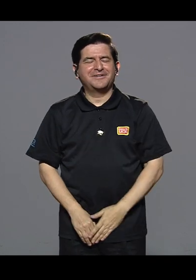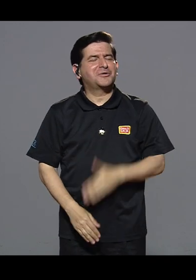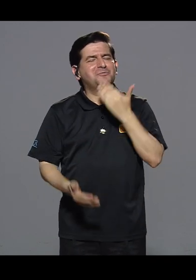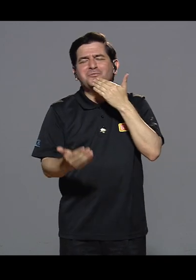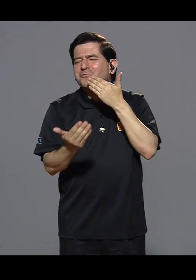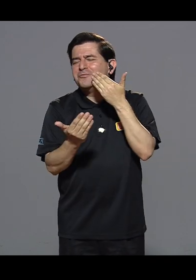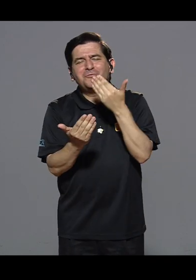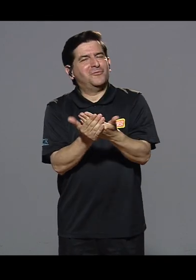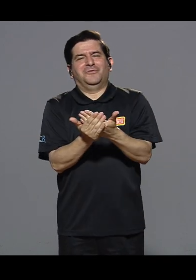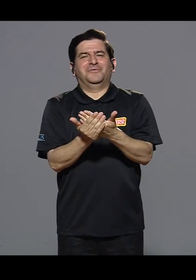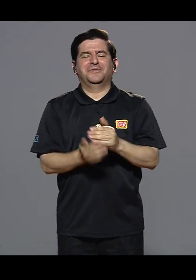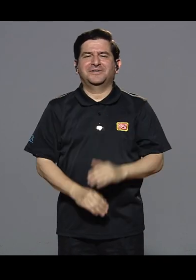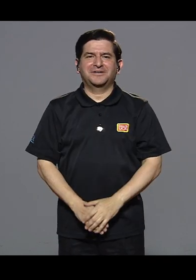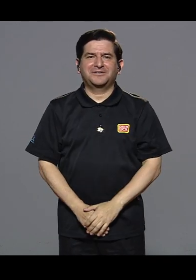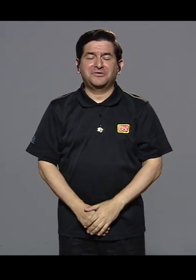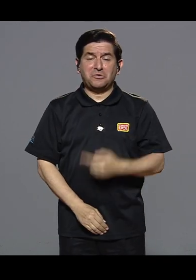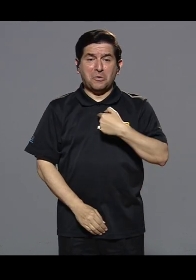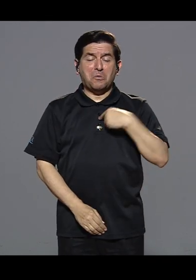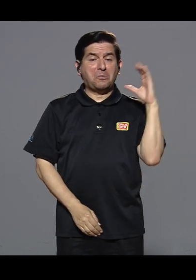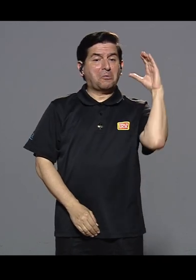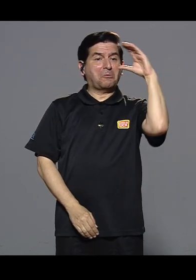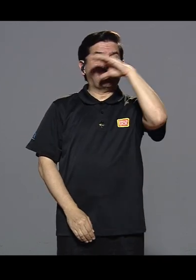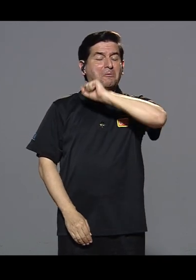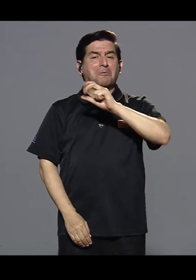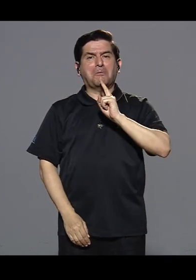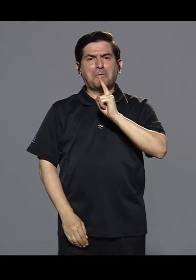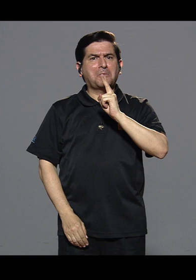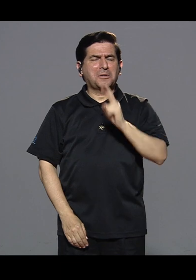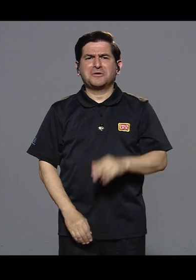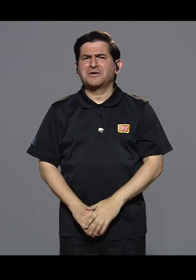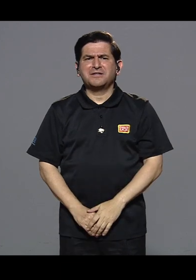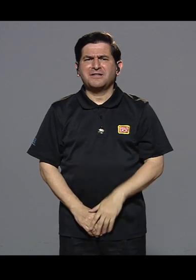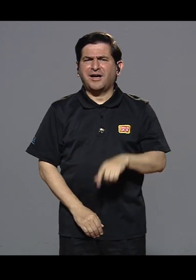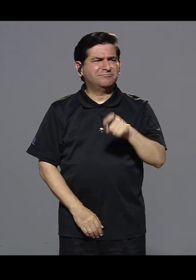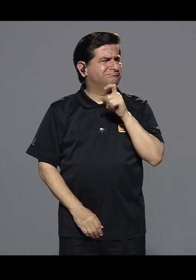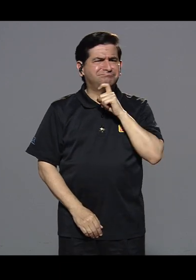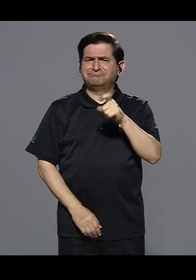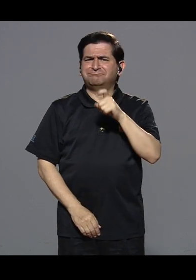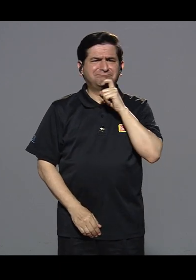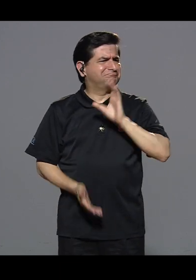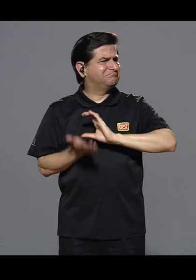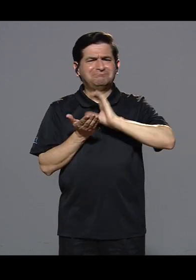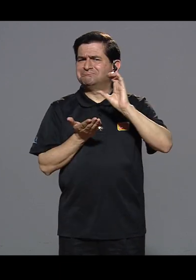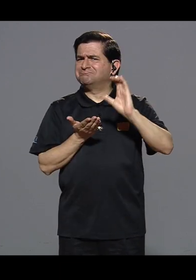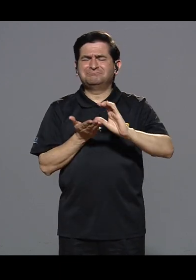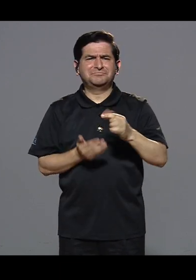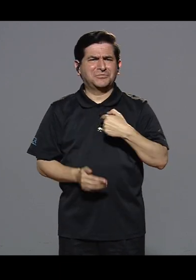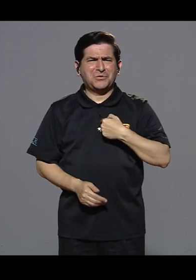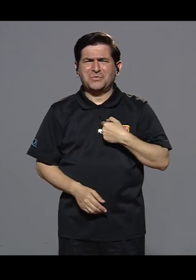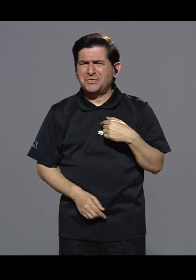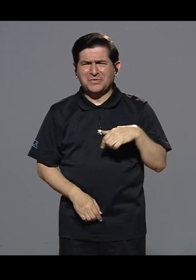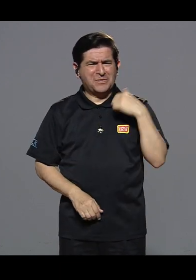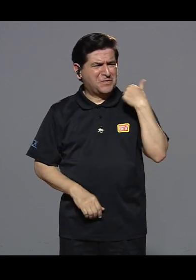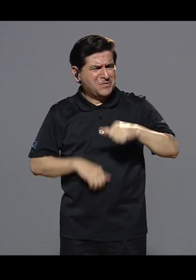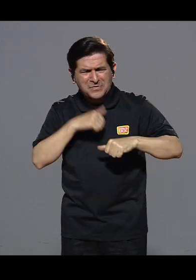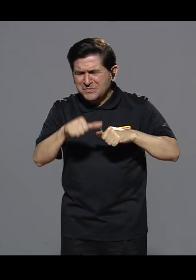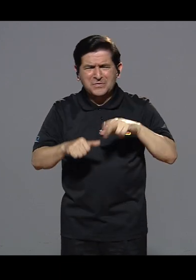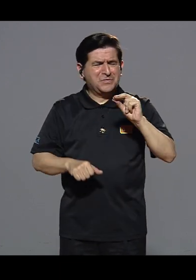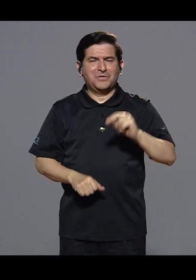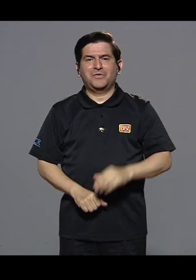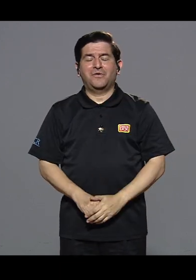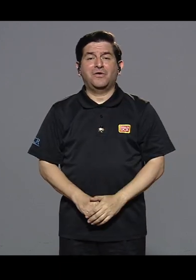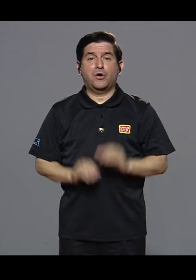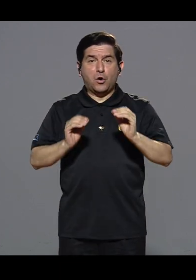súper bueno. Y no, ahí uno se da cuenta que de verdad no va a ser tan difícil el curso y no te va a costar tanto porque el